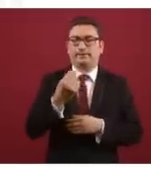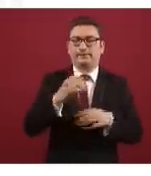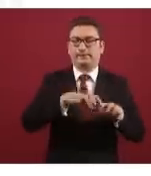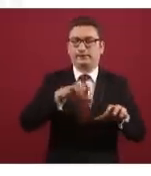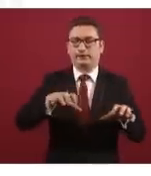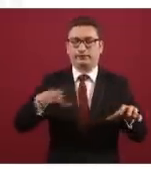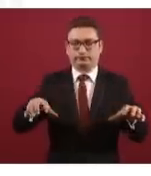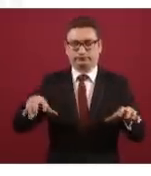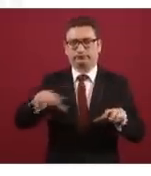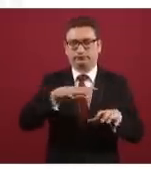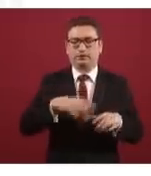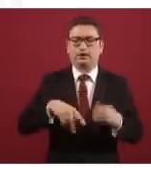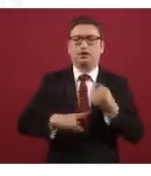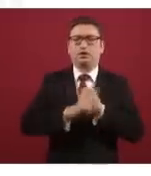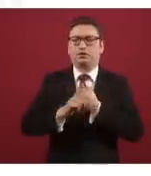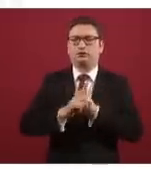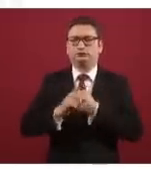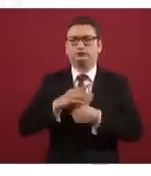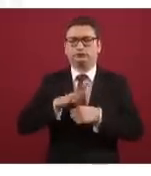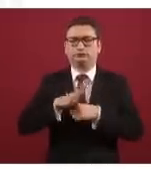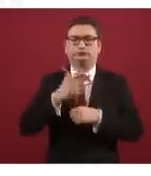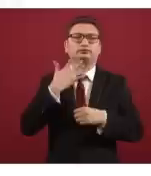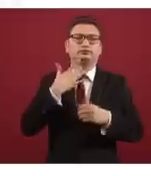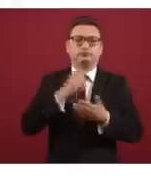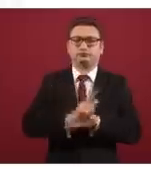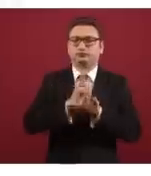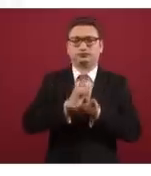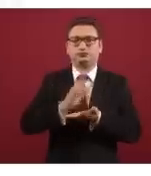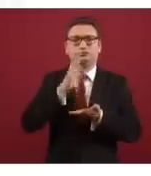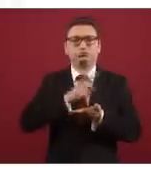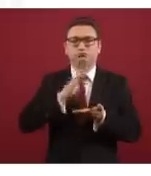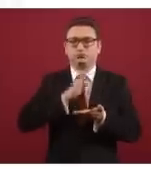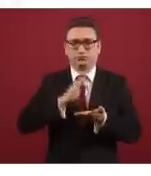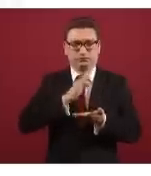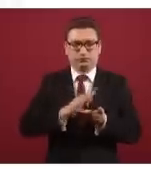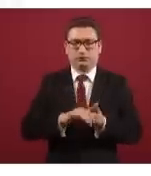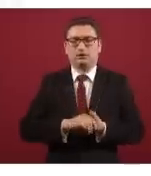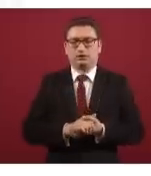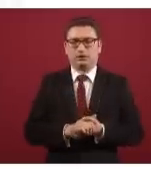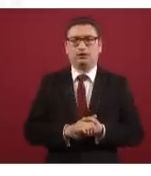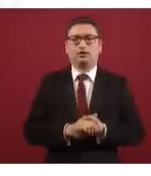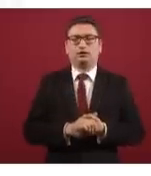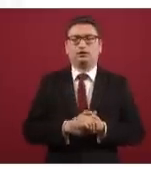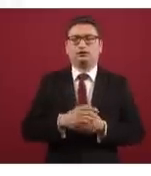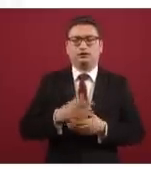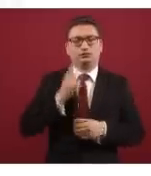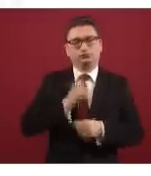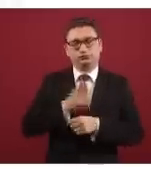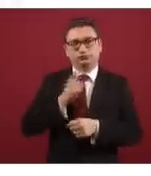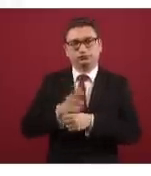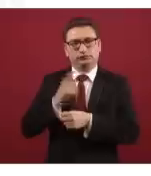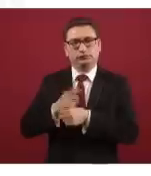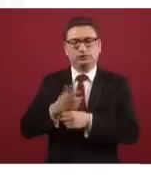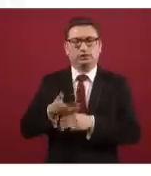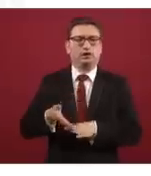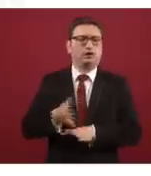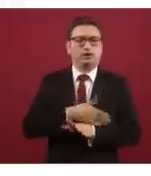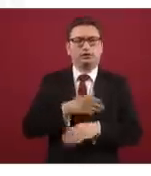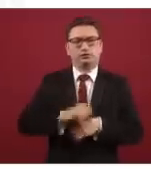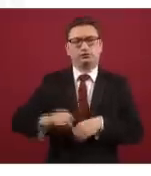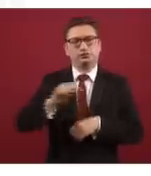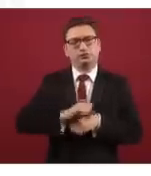servicio presentaron problemas de no dar litros completos, sin que encontráramos, como ya durante varias